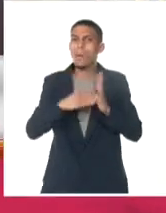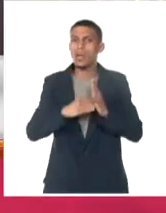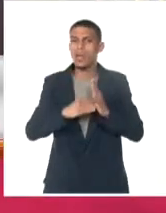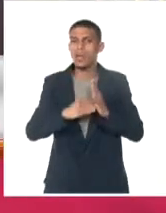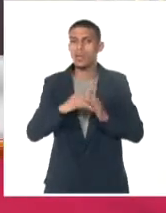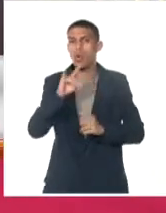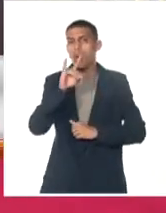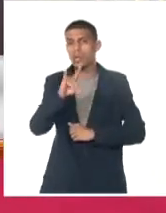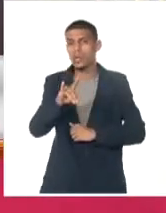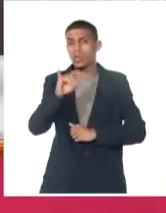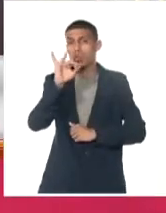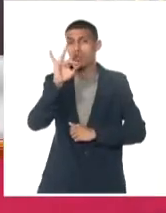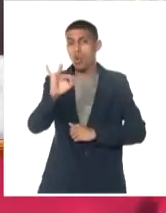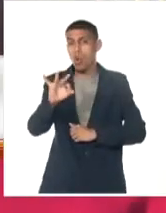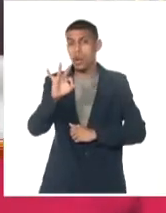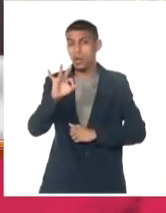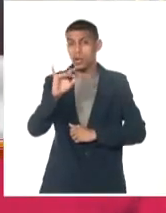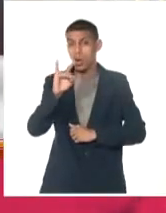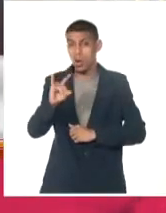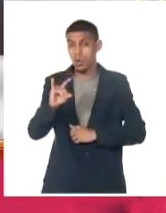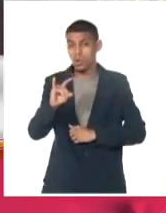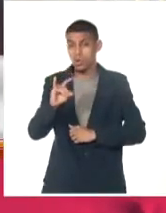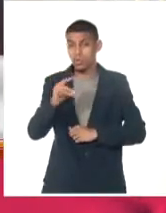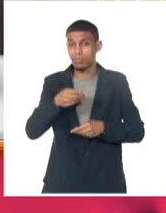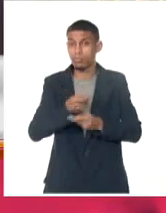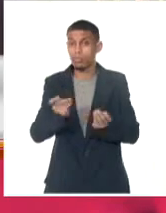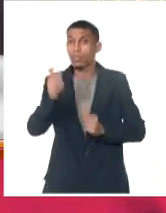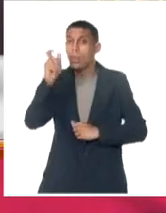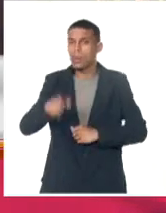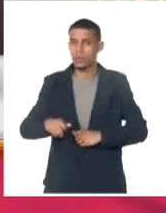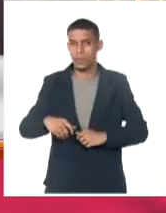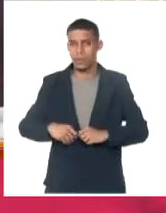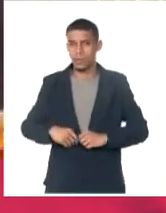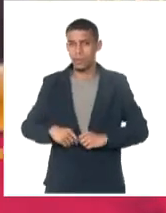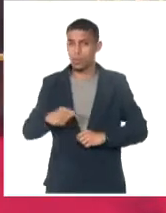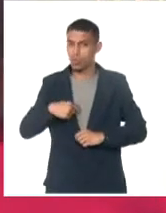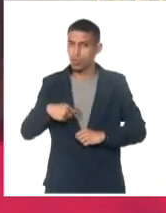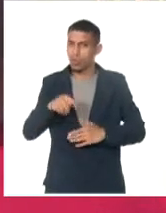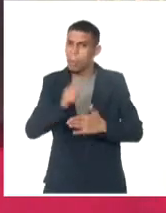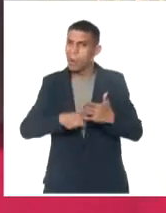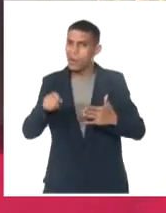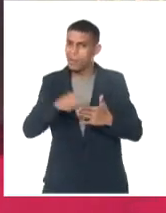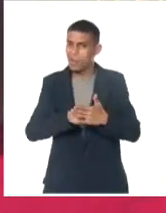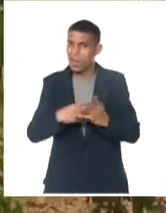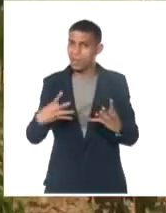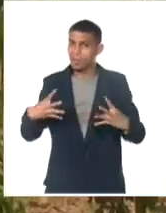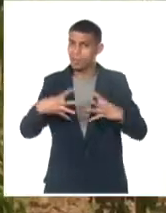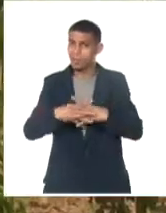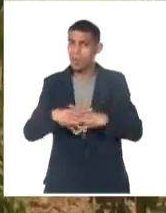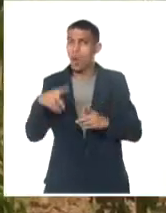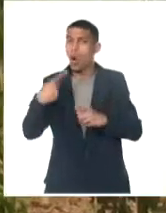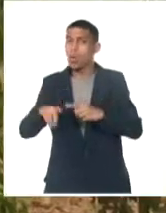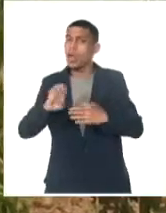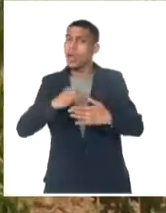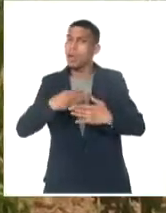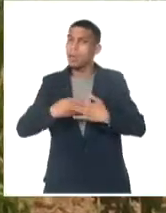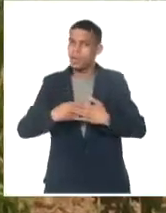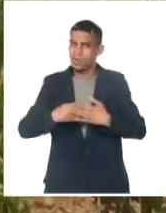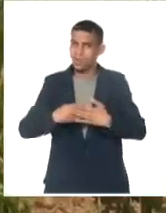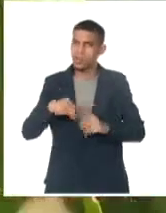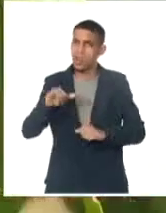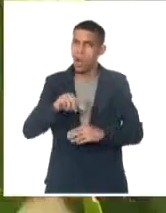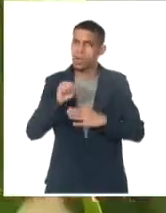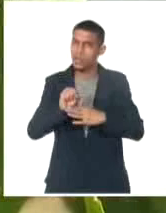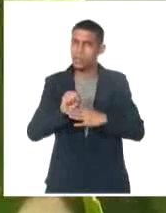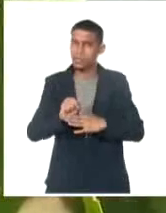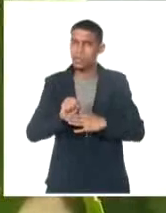5.998 consumidores y lo hemos ido organizando con la VPC, Alfonso Escalante, y la Cooperativa de Crédito de Servicio,